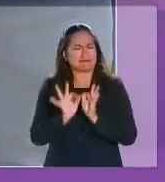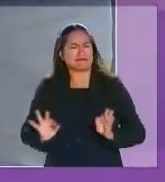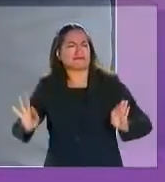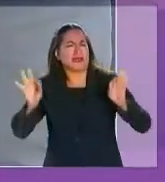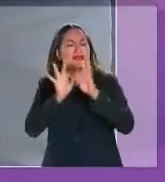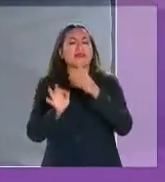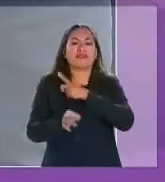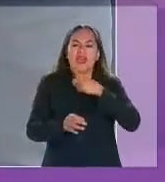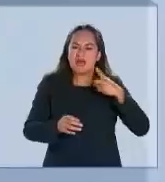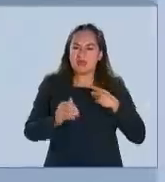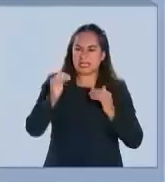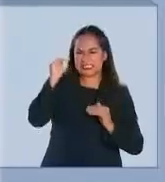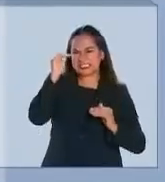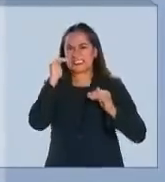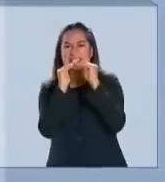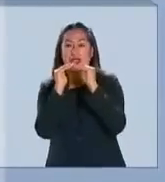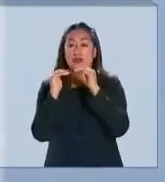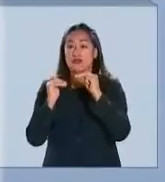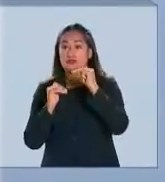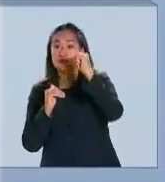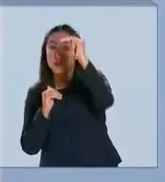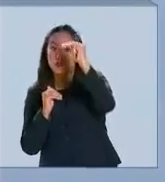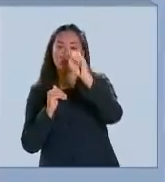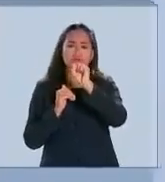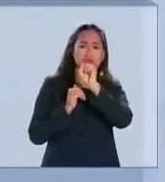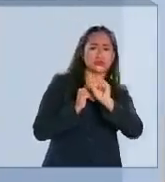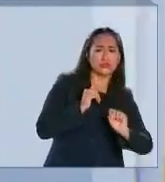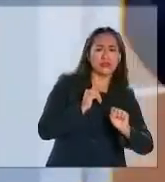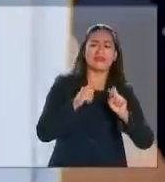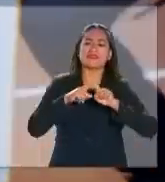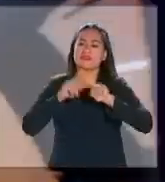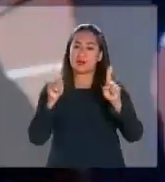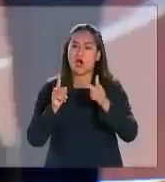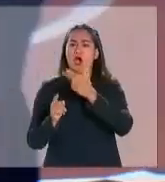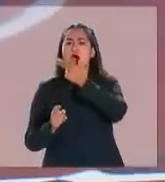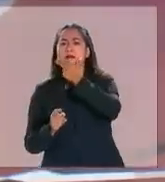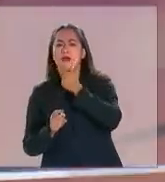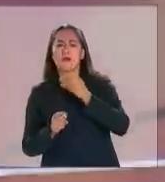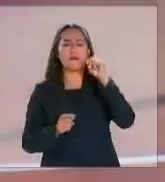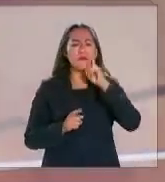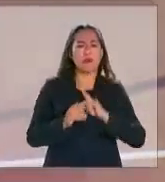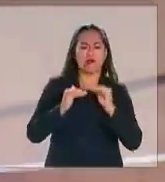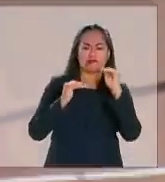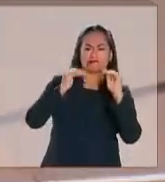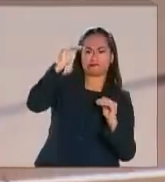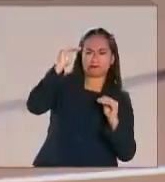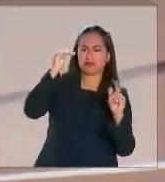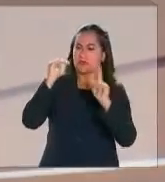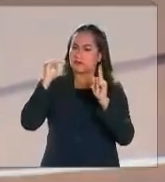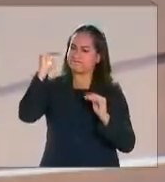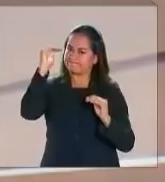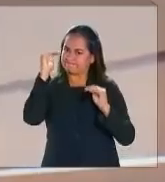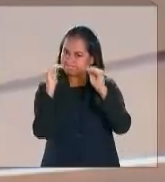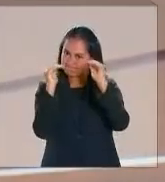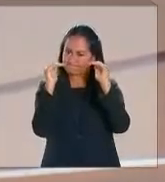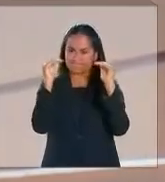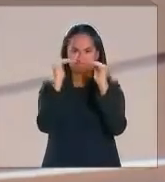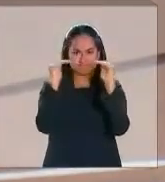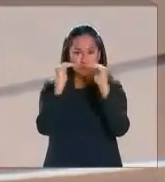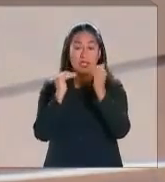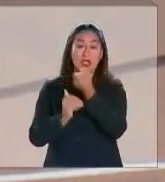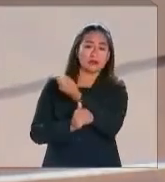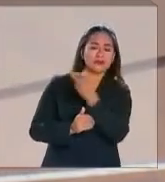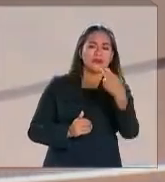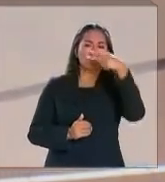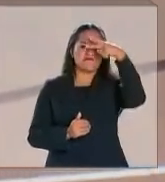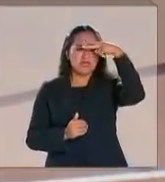norte y el sur tenemos una gran distancia entre el hombre y la mujer y tenemos una gran distancia entre los mexicanos que tienen mucho y